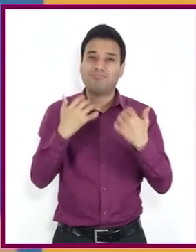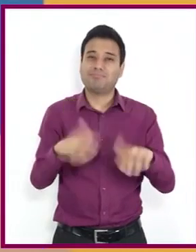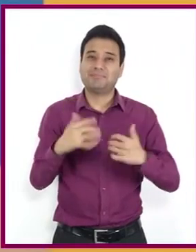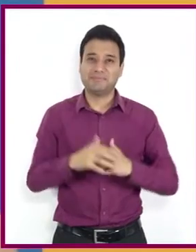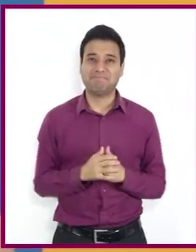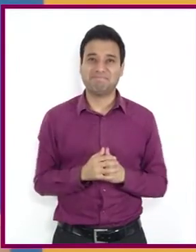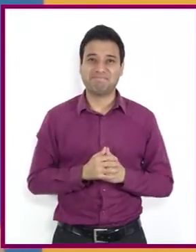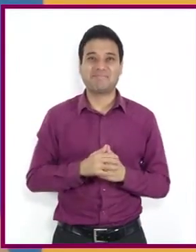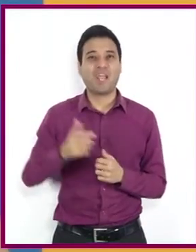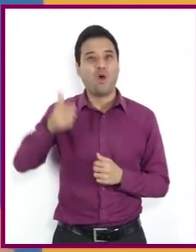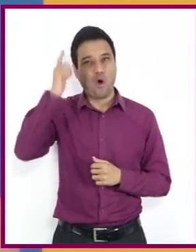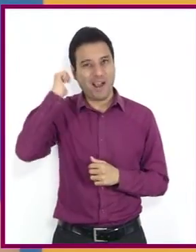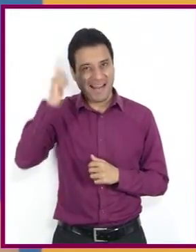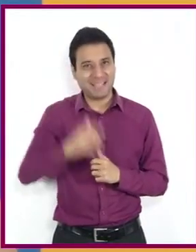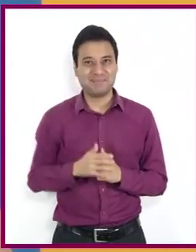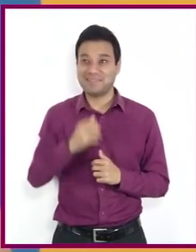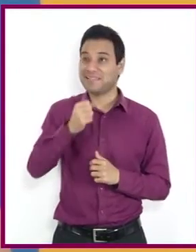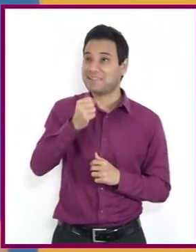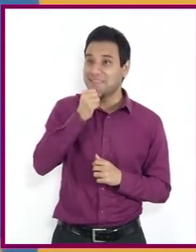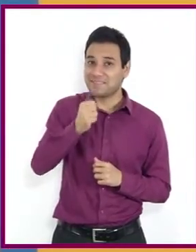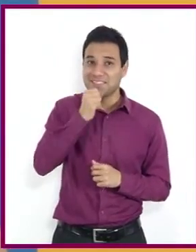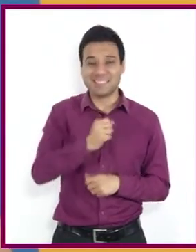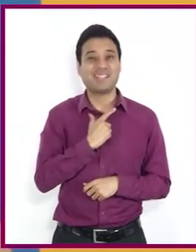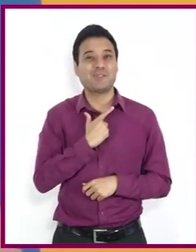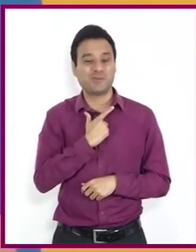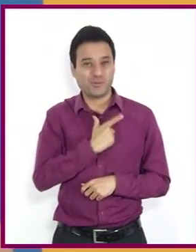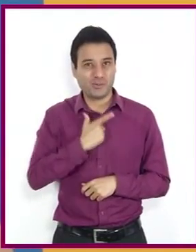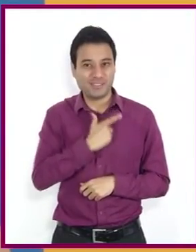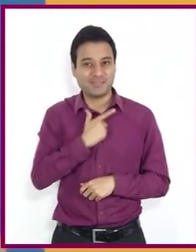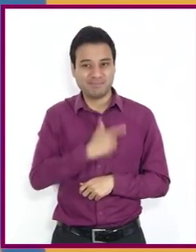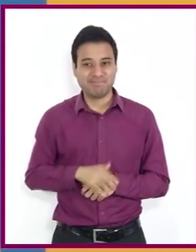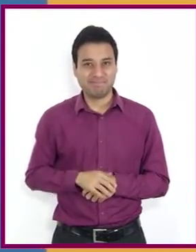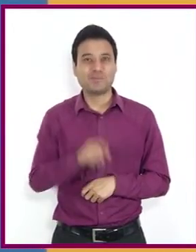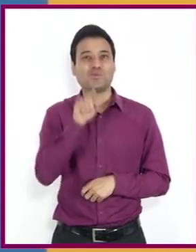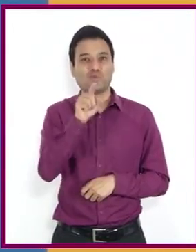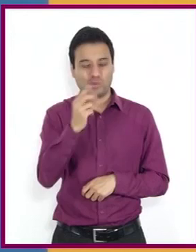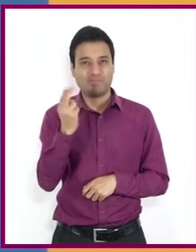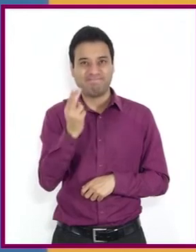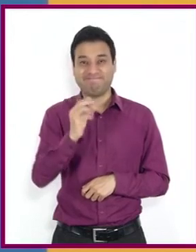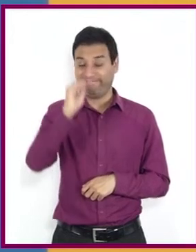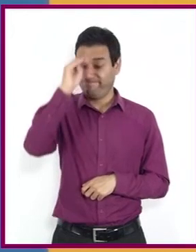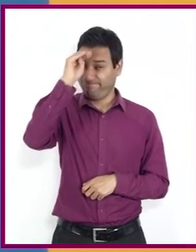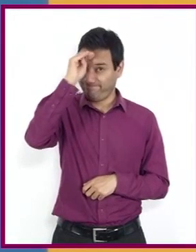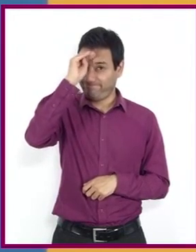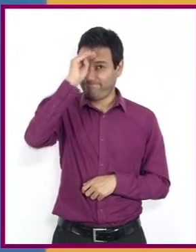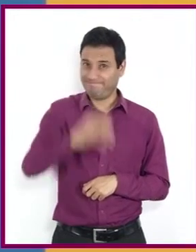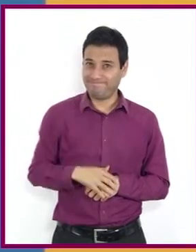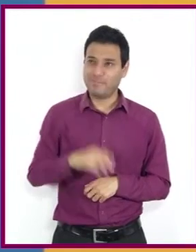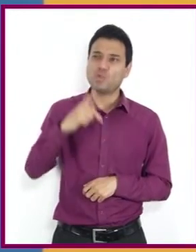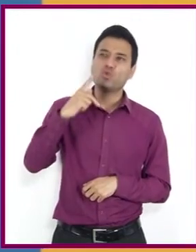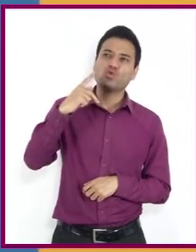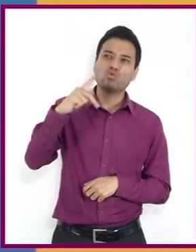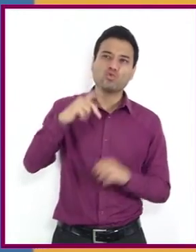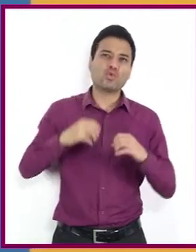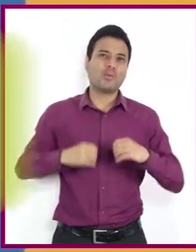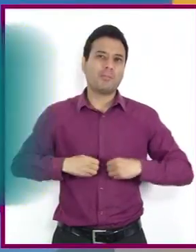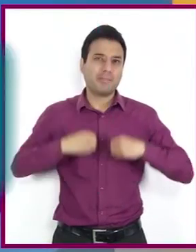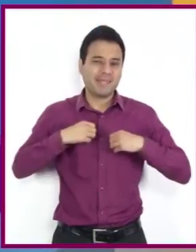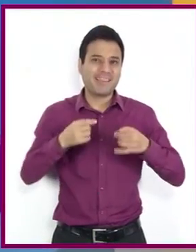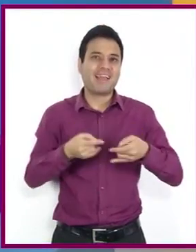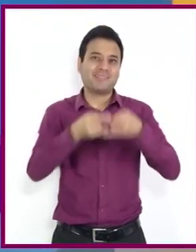Esperamos que hayan disfrutado esta entrevista y les invito a reflexionar acerca de las circunstancias que rodearon la vida de este gran